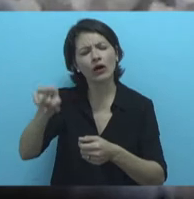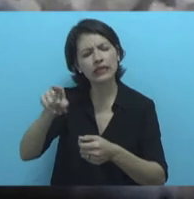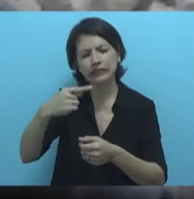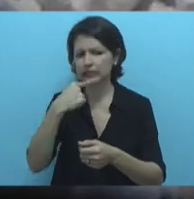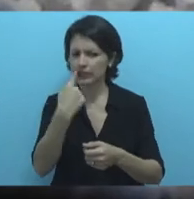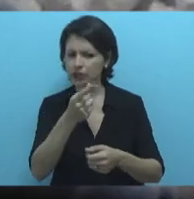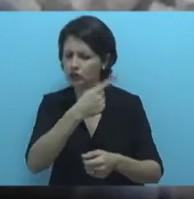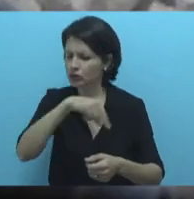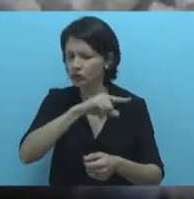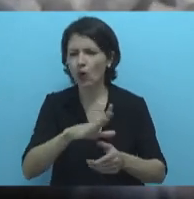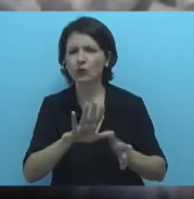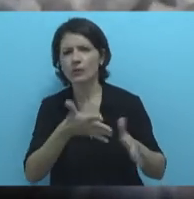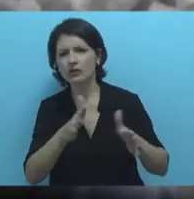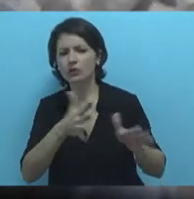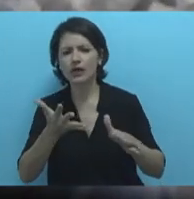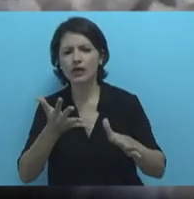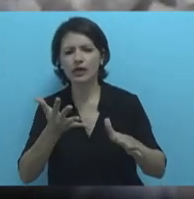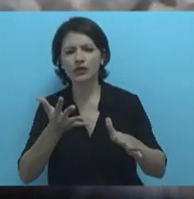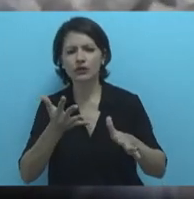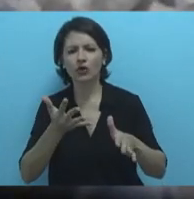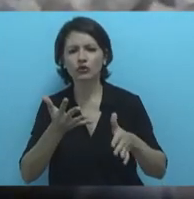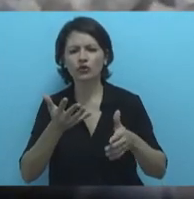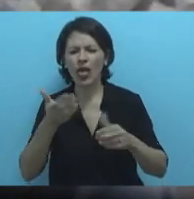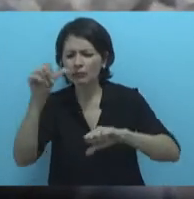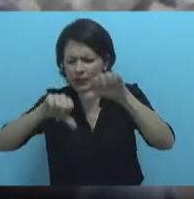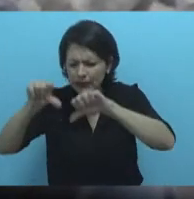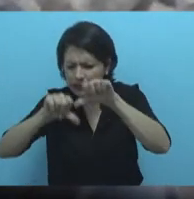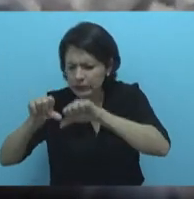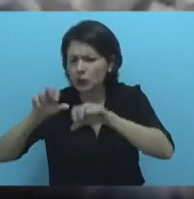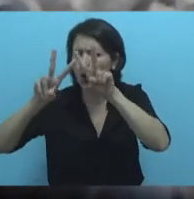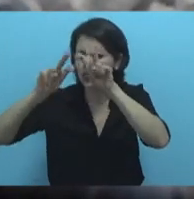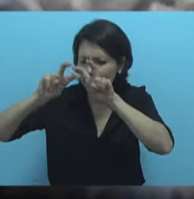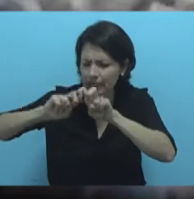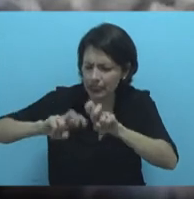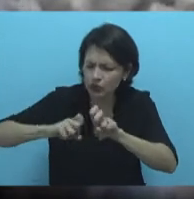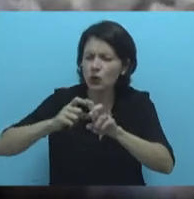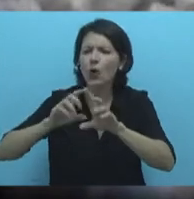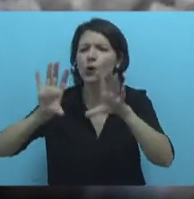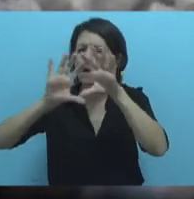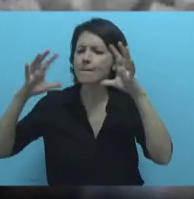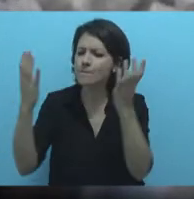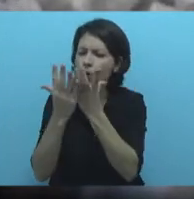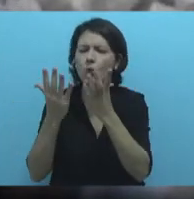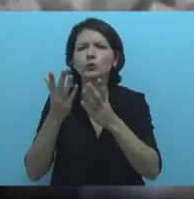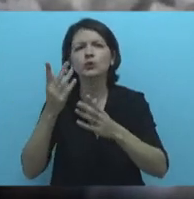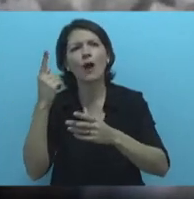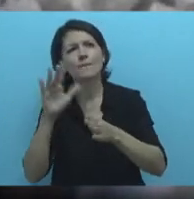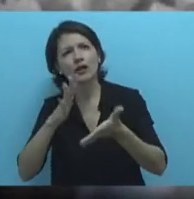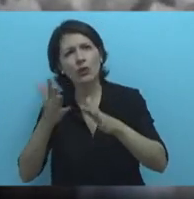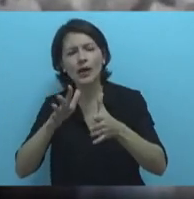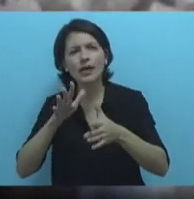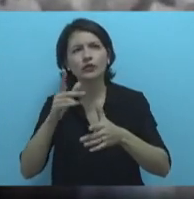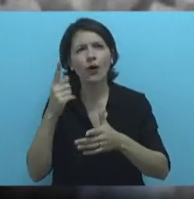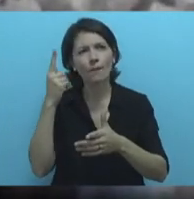de la ciencia de los especialistas en las evaluaciones de lo que estaba pasando en el mundo era que la provincia de santa